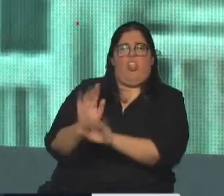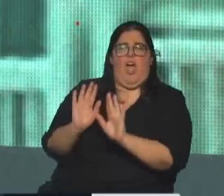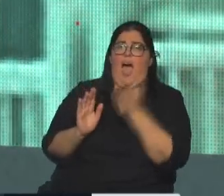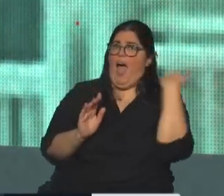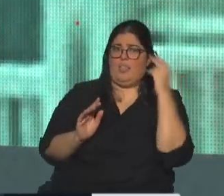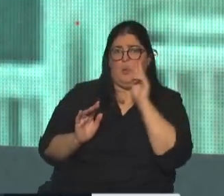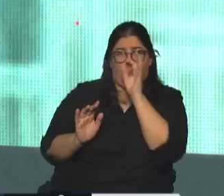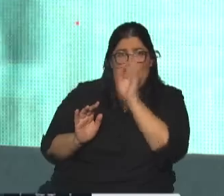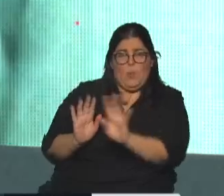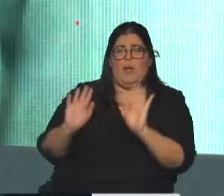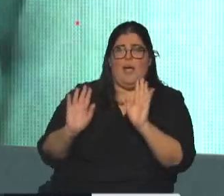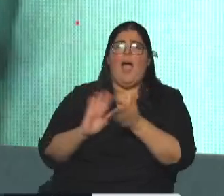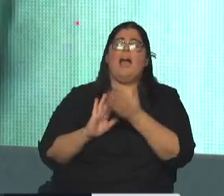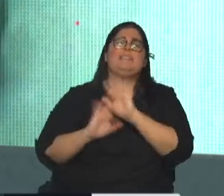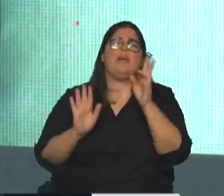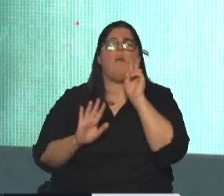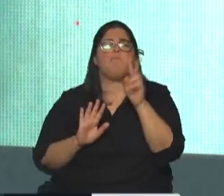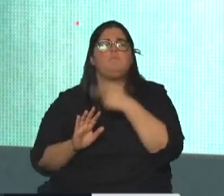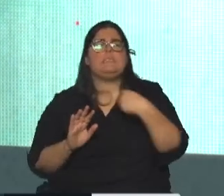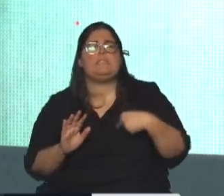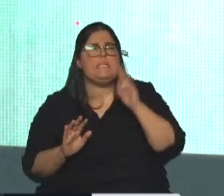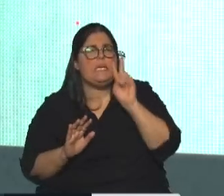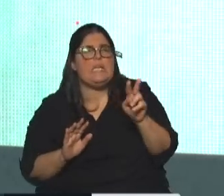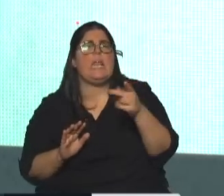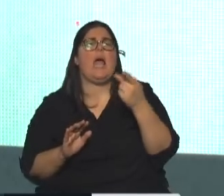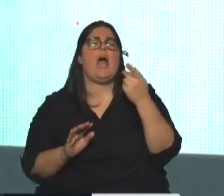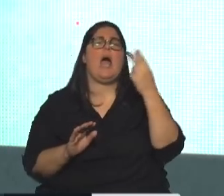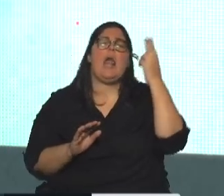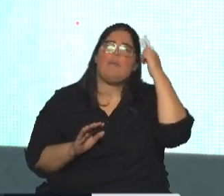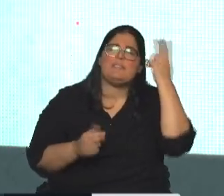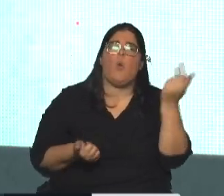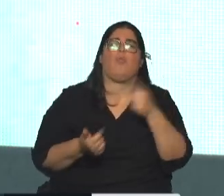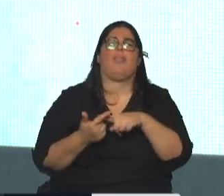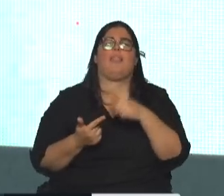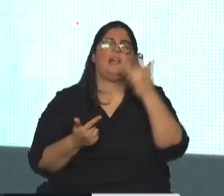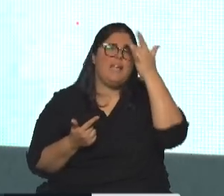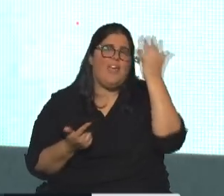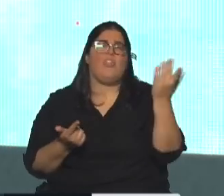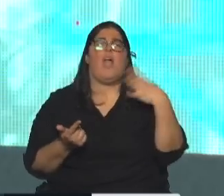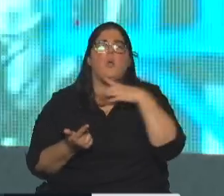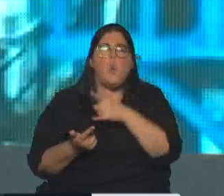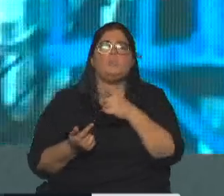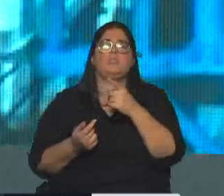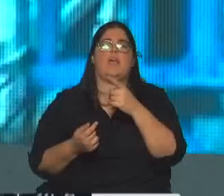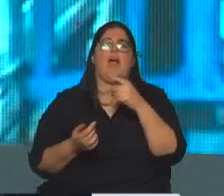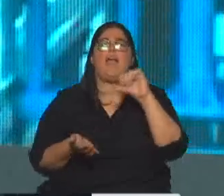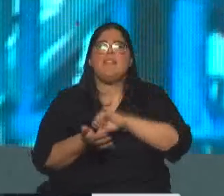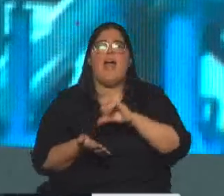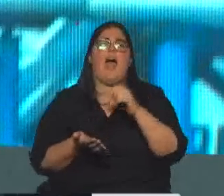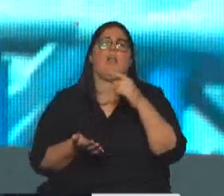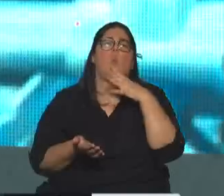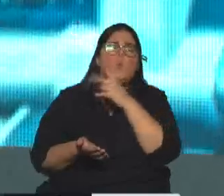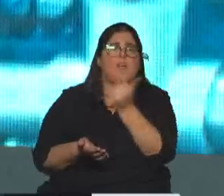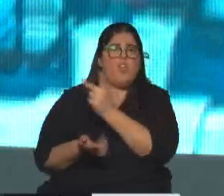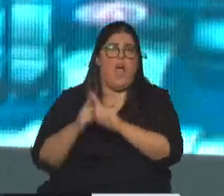vimos con China y Arabia Saudita, lo vemos con India y Rusia, y ahora, bueno, precisamente Irán con Rusia